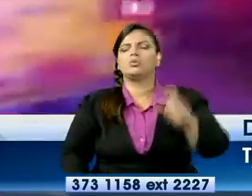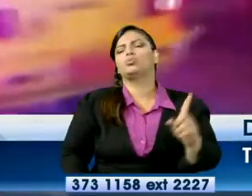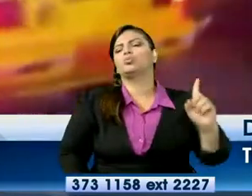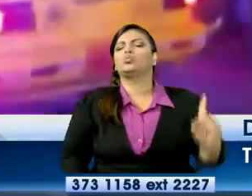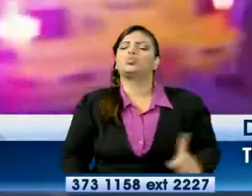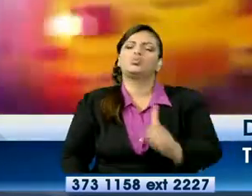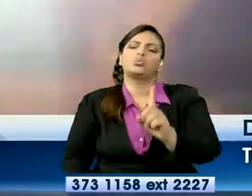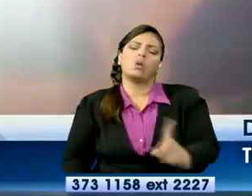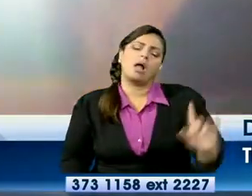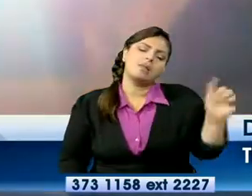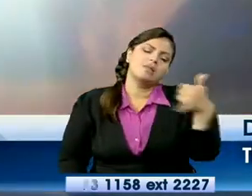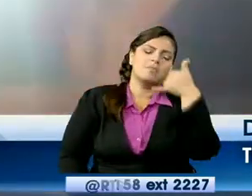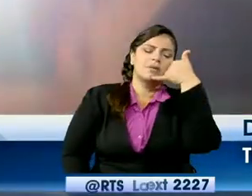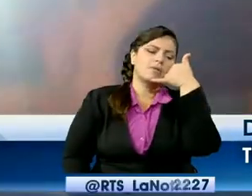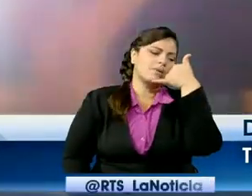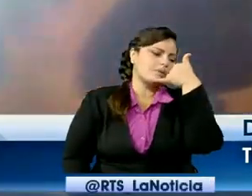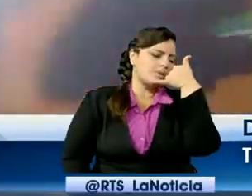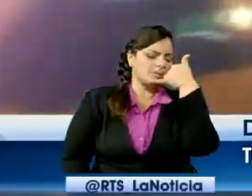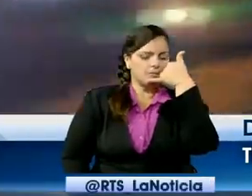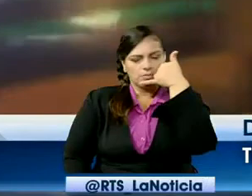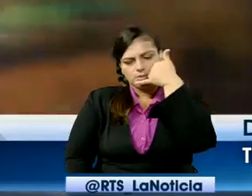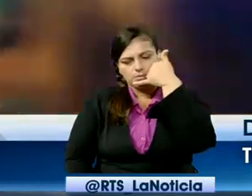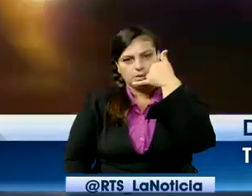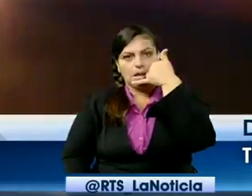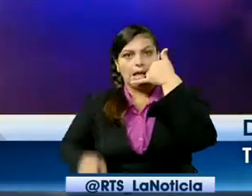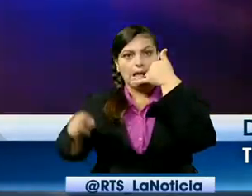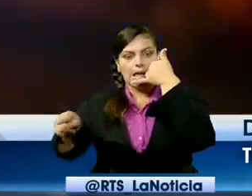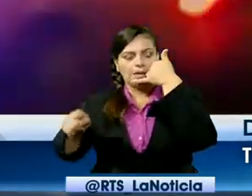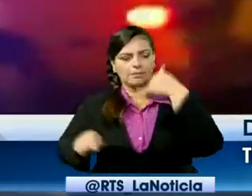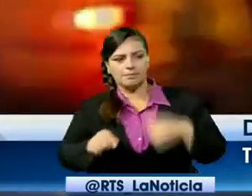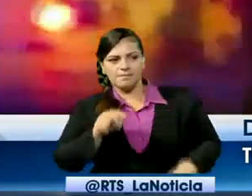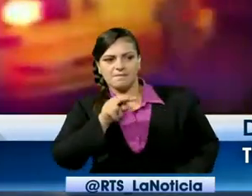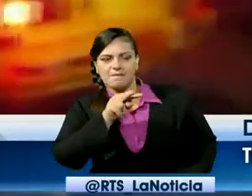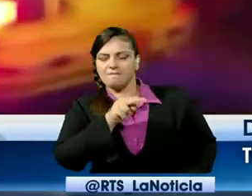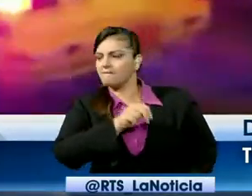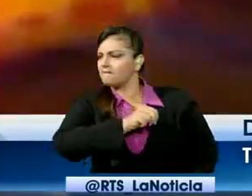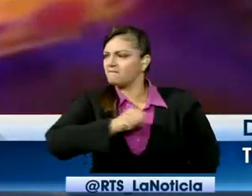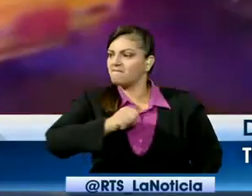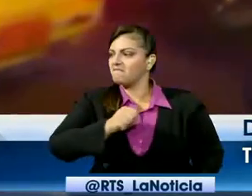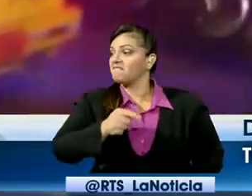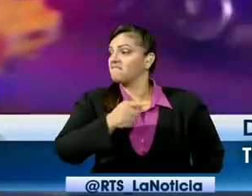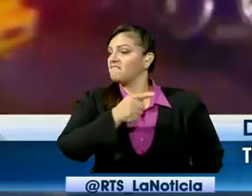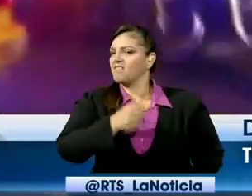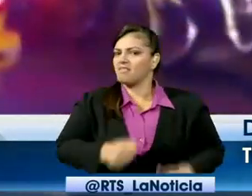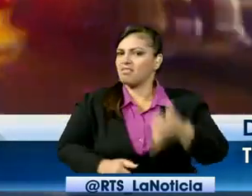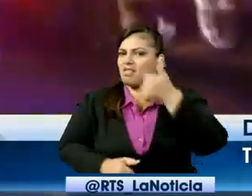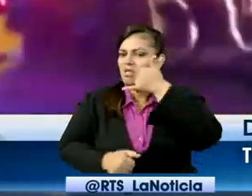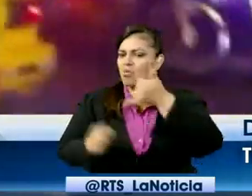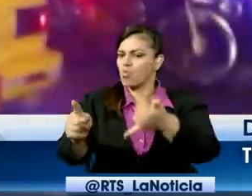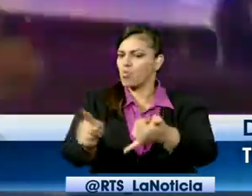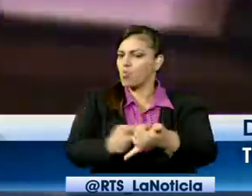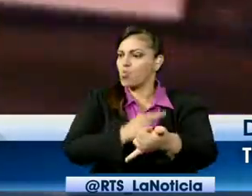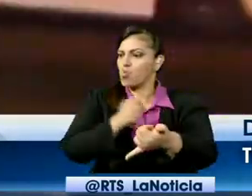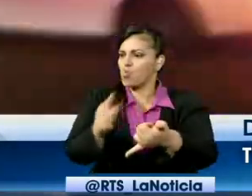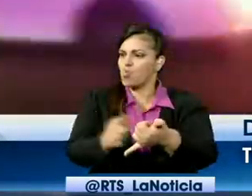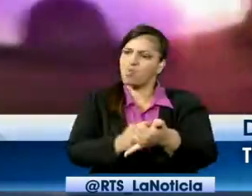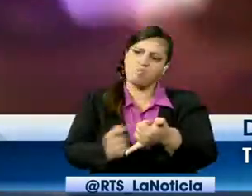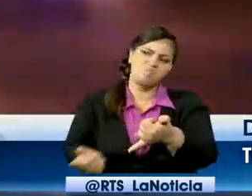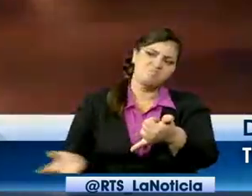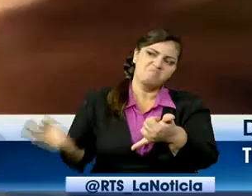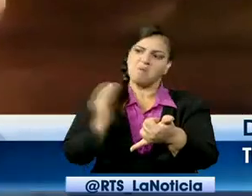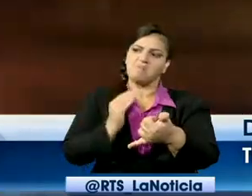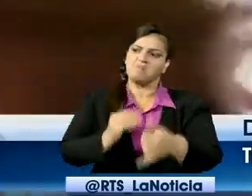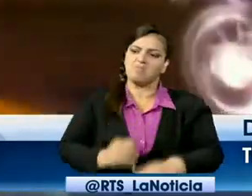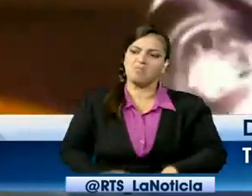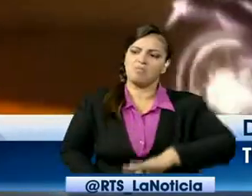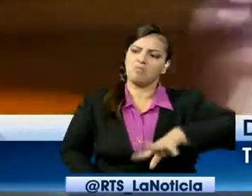gama. Elementos de la policía estudiaron las denuncias, sabían de la hora que deambulaban por el sector de la Jipijapa, tenían las